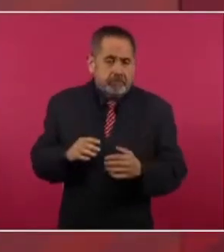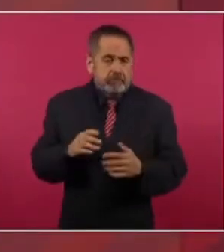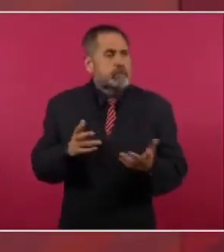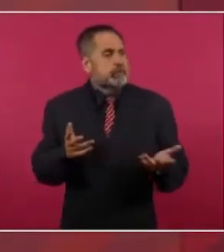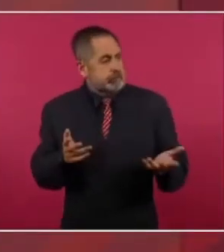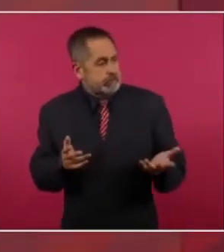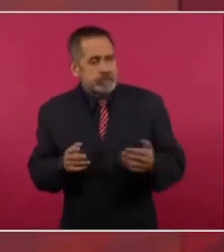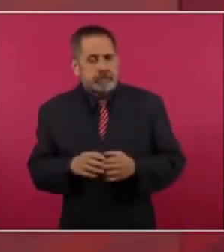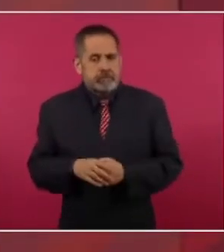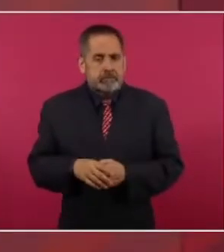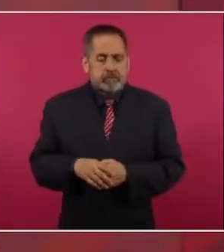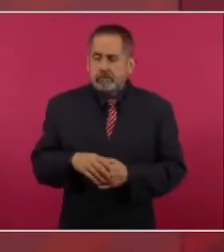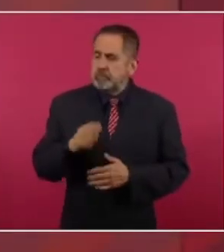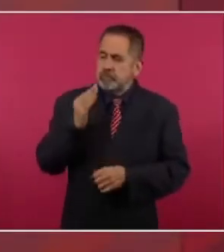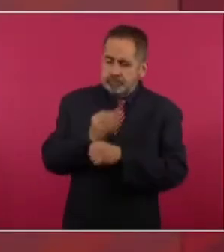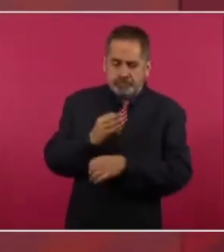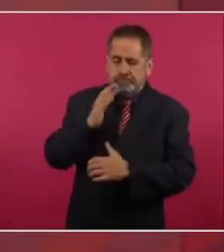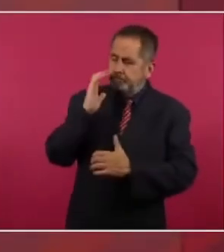pero ya no queremos